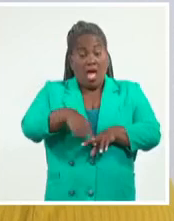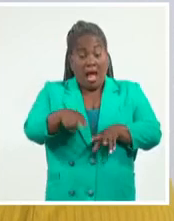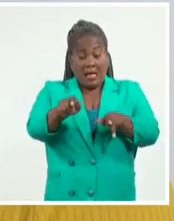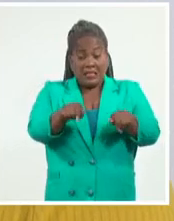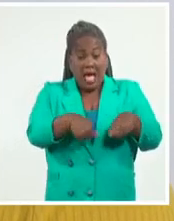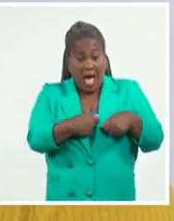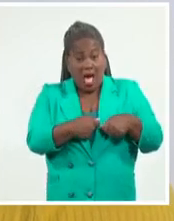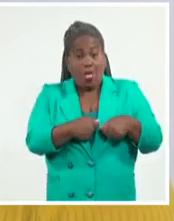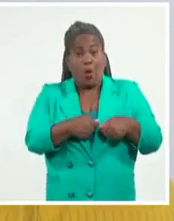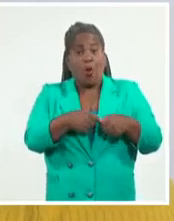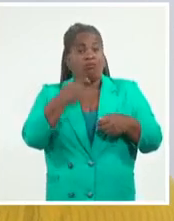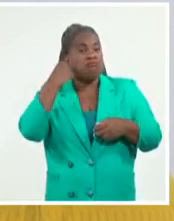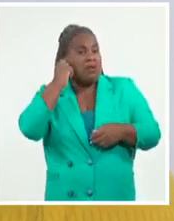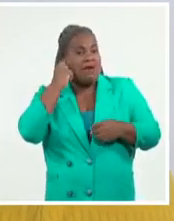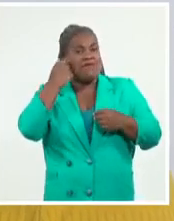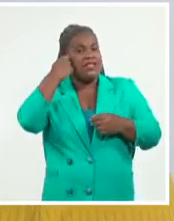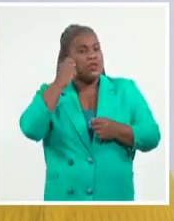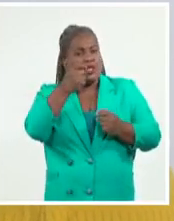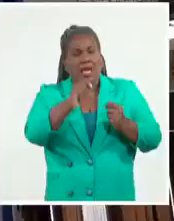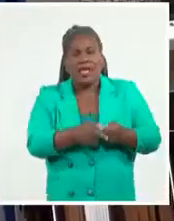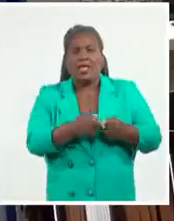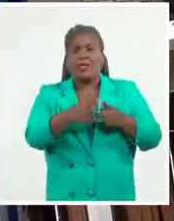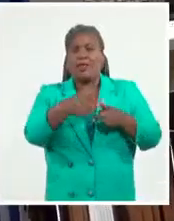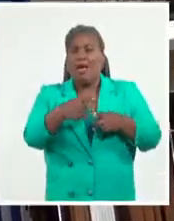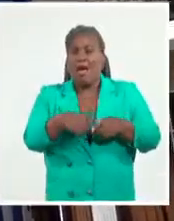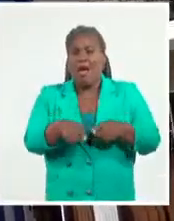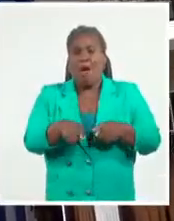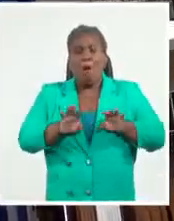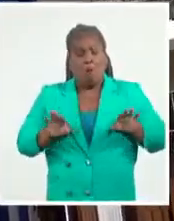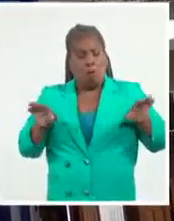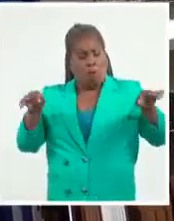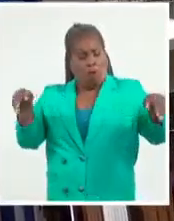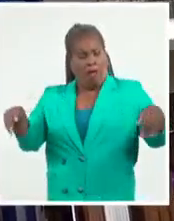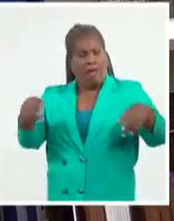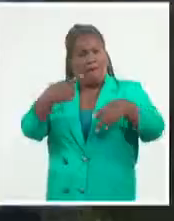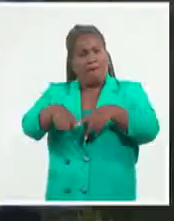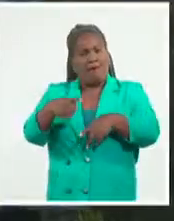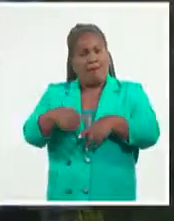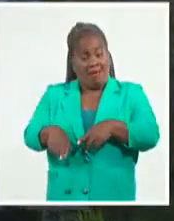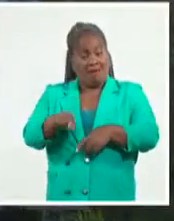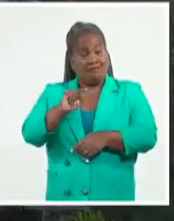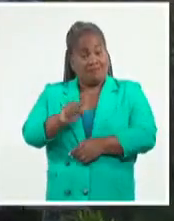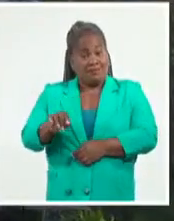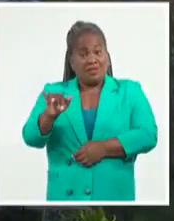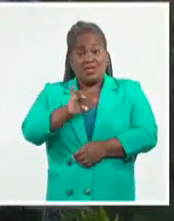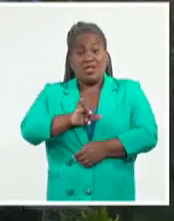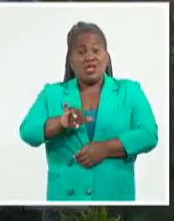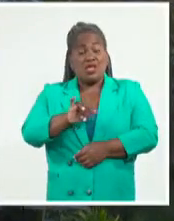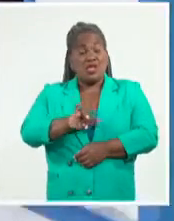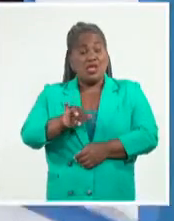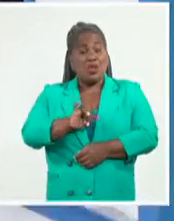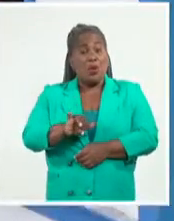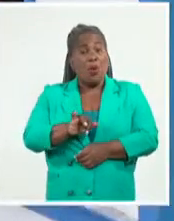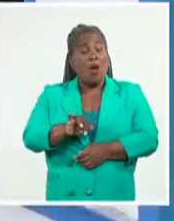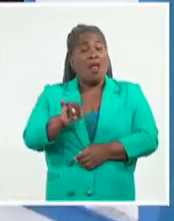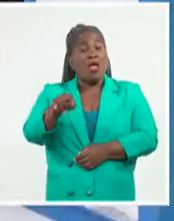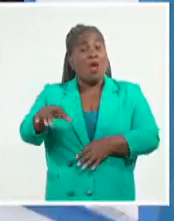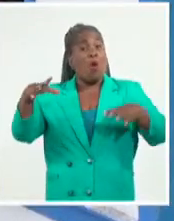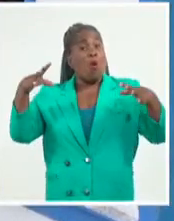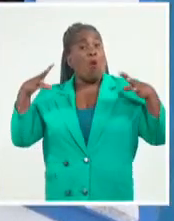bisutería, la orfebrería, el mobiliario. Tocada por la gracia de las leyendas y un ángel que invita a recorrer la